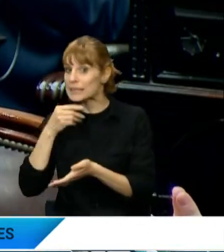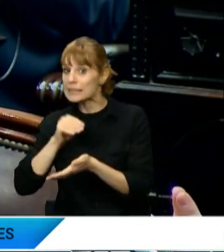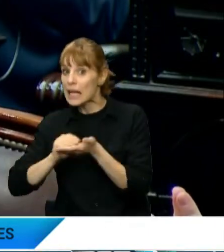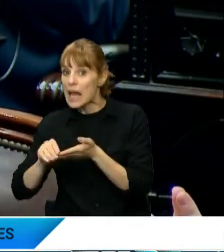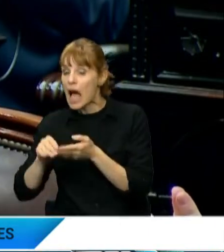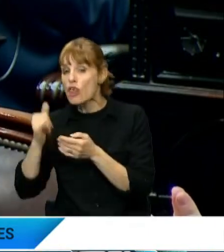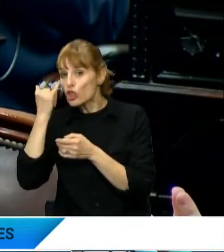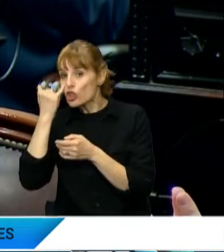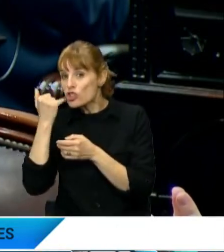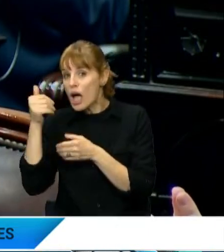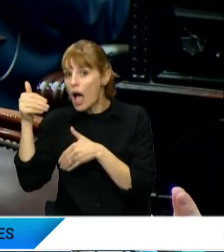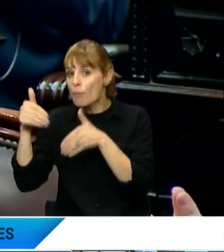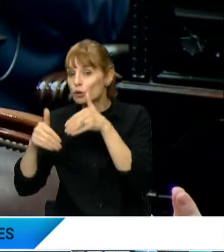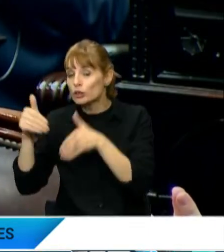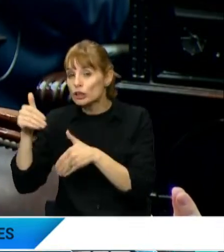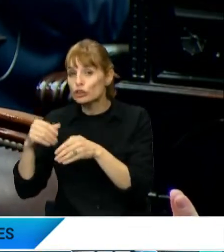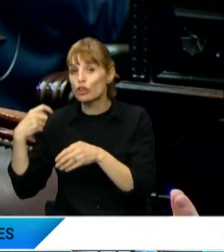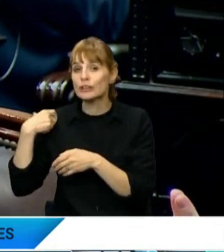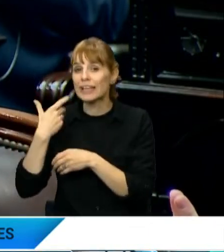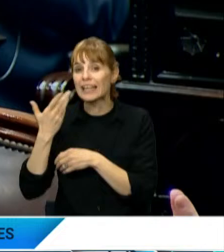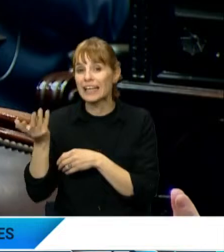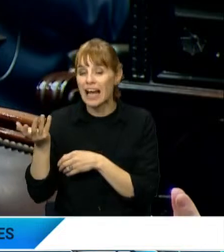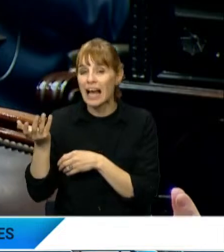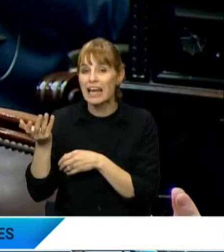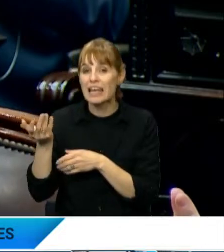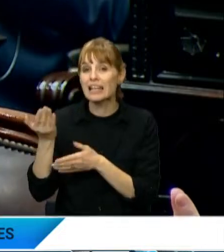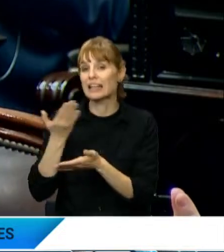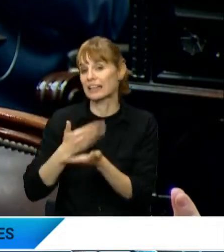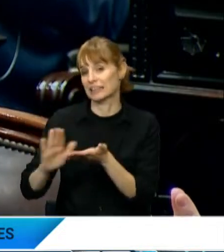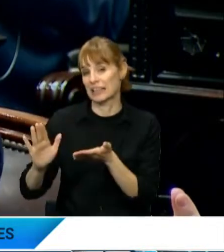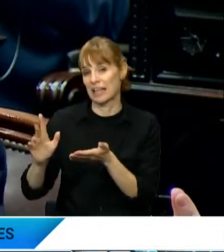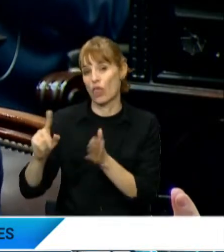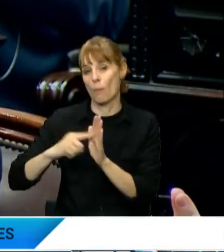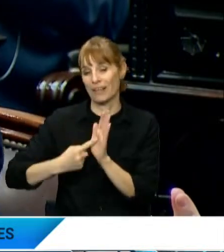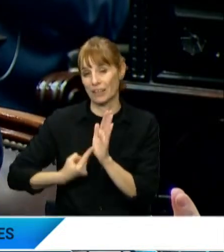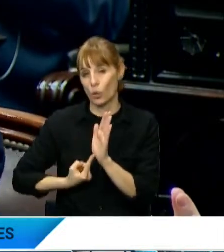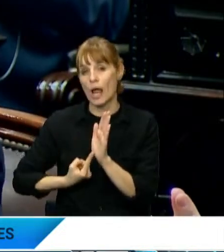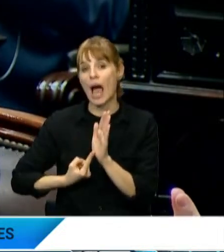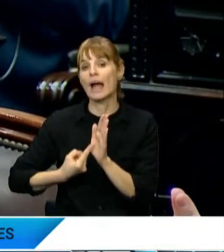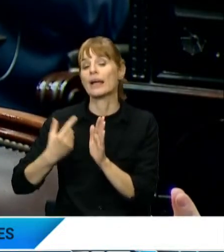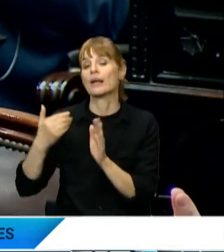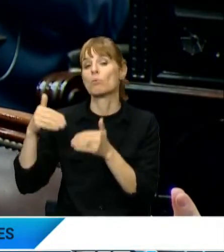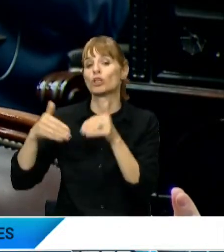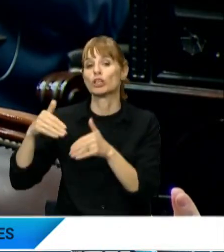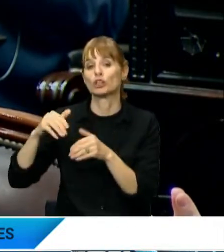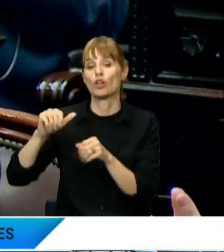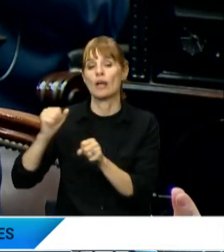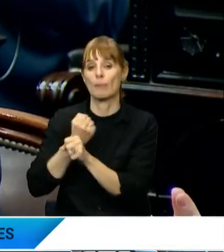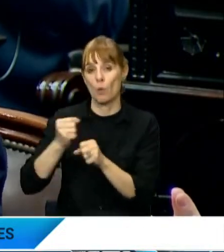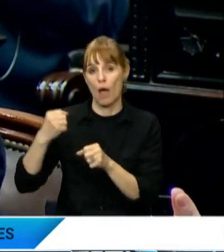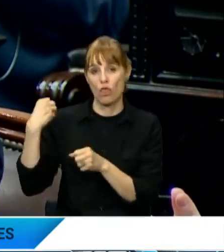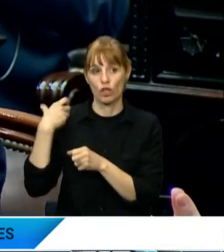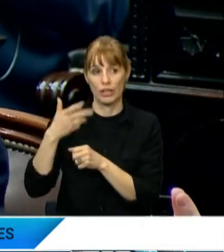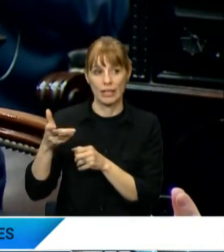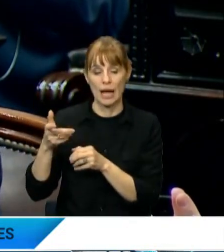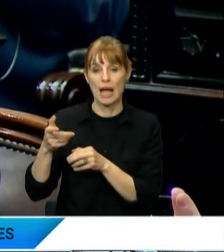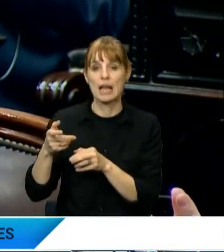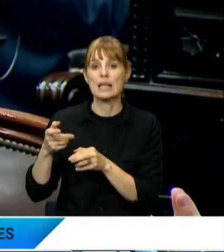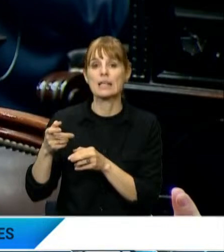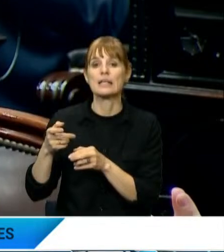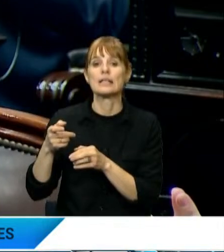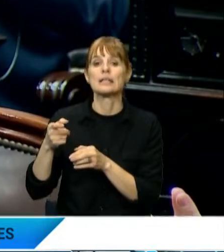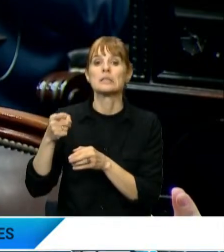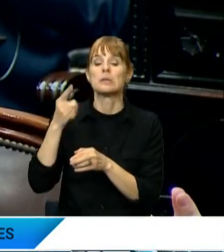en general y rechazado en particular, que para nosotros, en el marco de la interpretación del Congreso, históricamente frente a